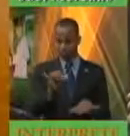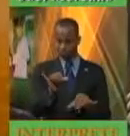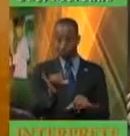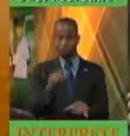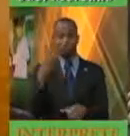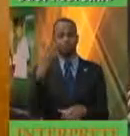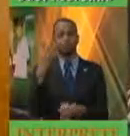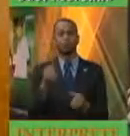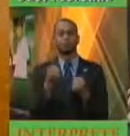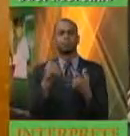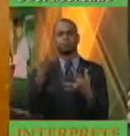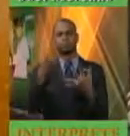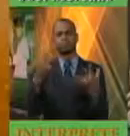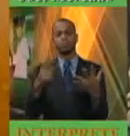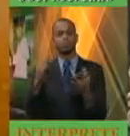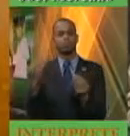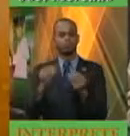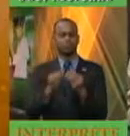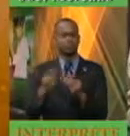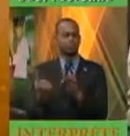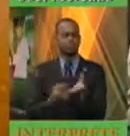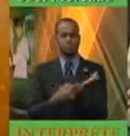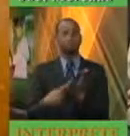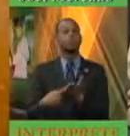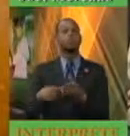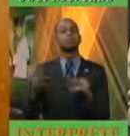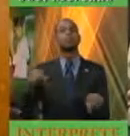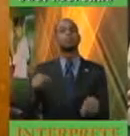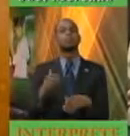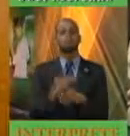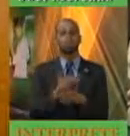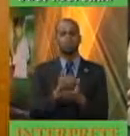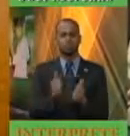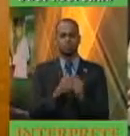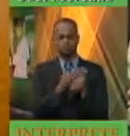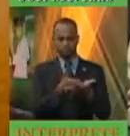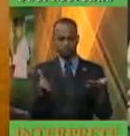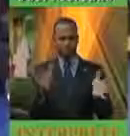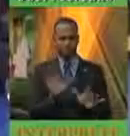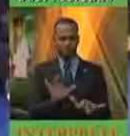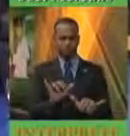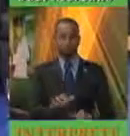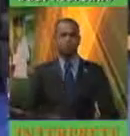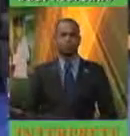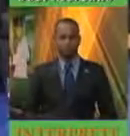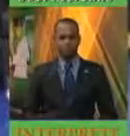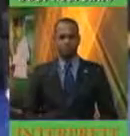ahí porque tenemos muchas cosas más que compartir con usted. No se vaya.